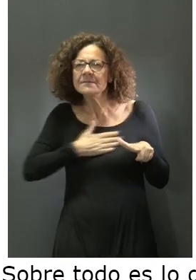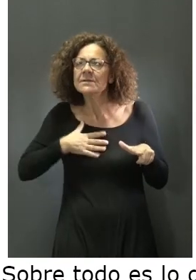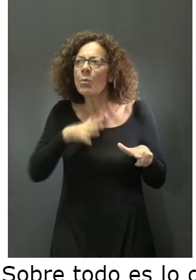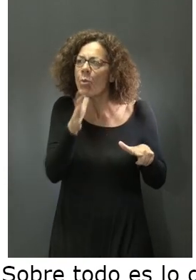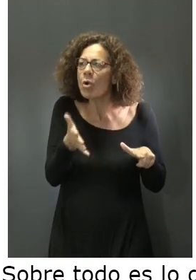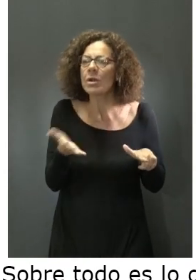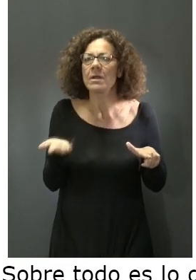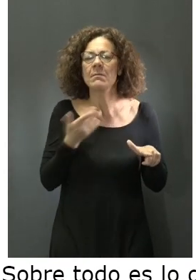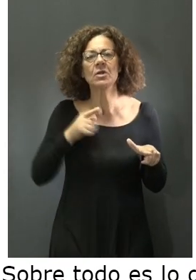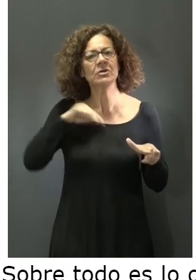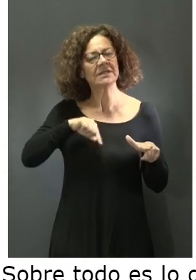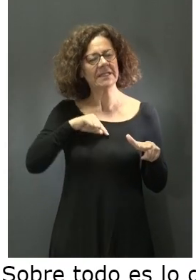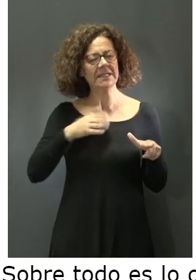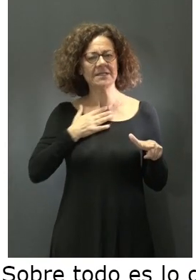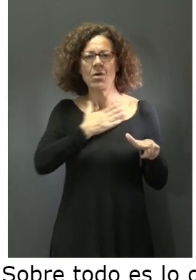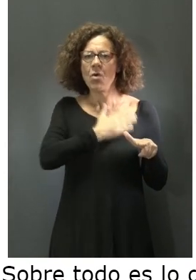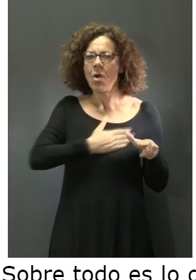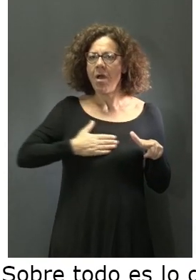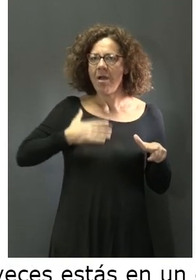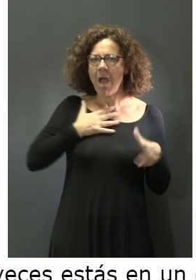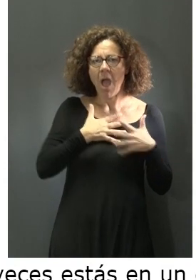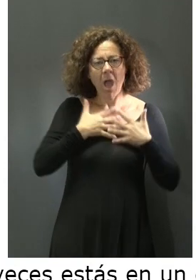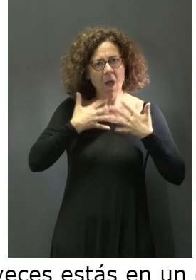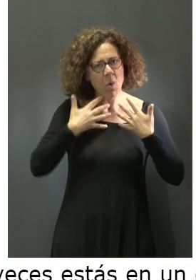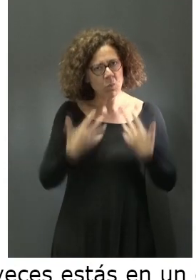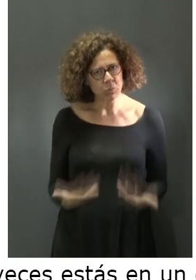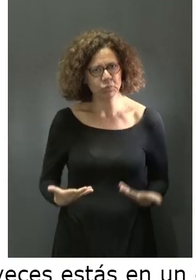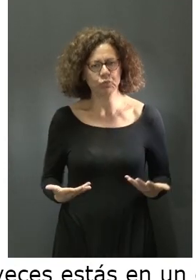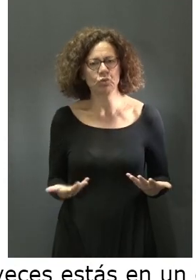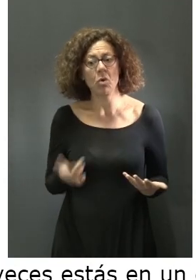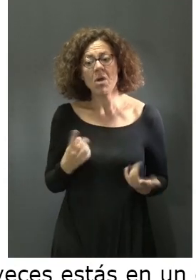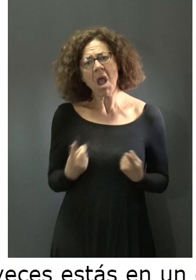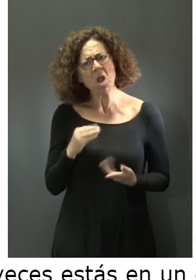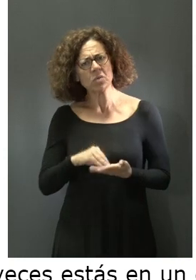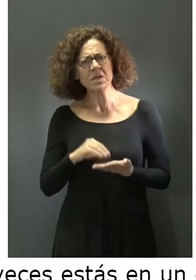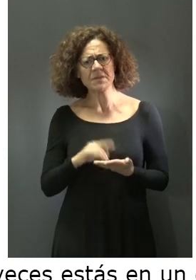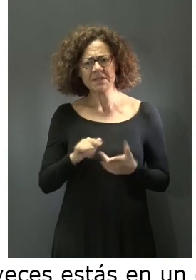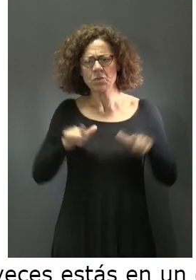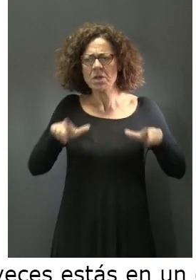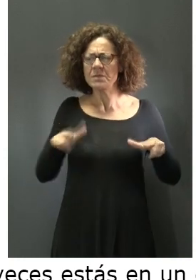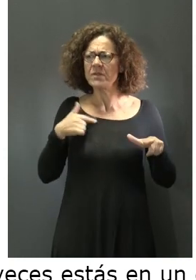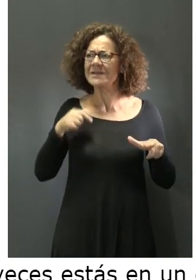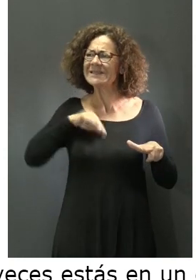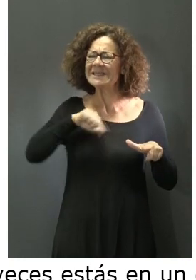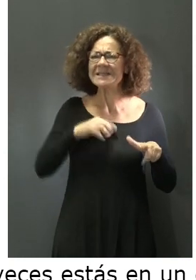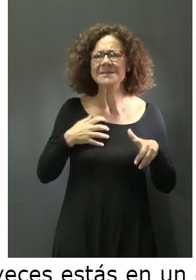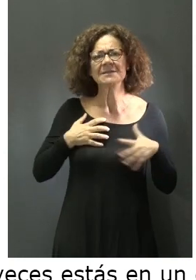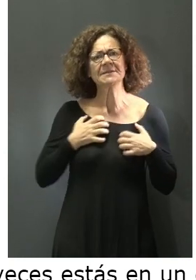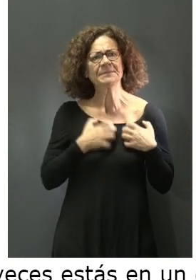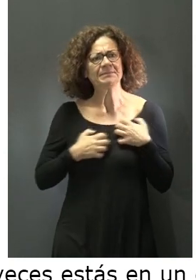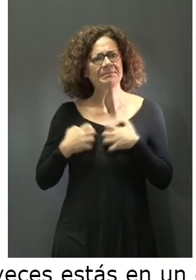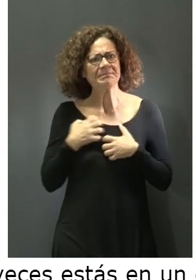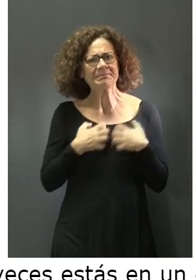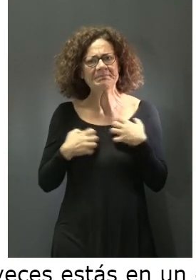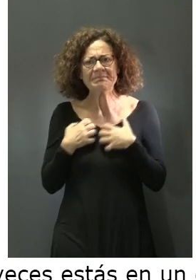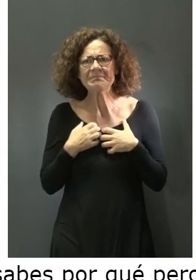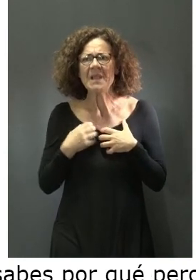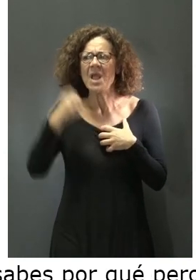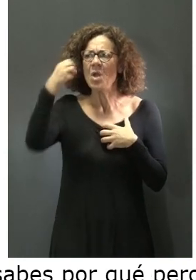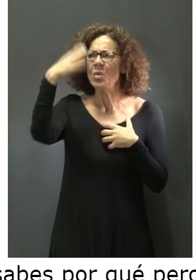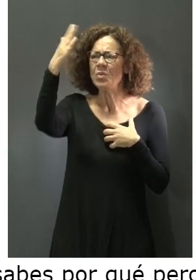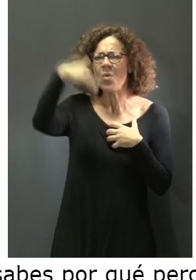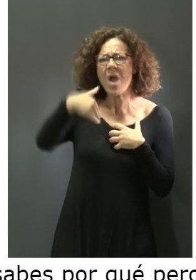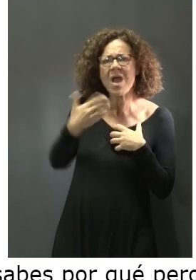qué, pero te sientes cómodo. Y hay veces que al revés, que estás en un espacio y te agobias, te sientes agobiado, no hay demasiada